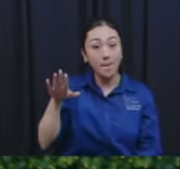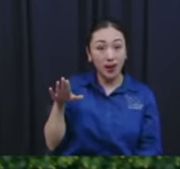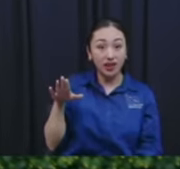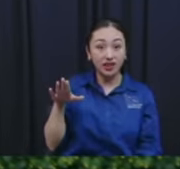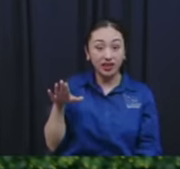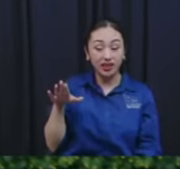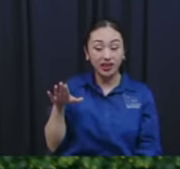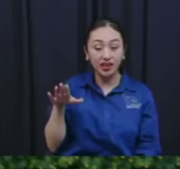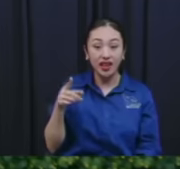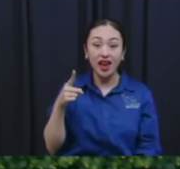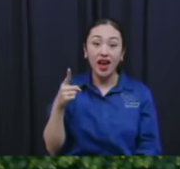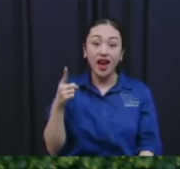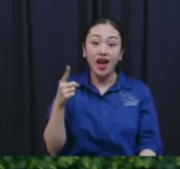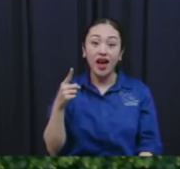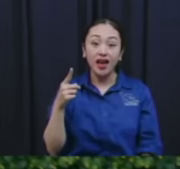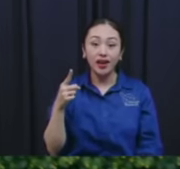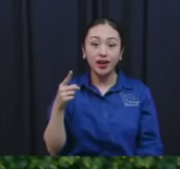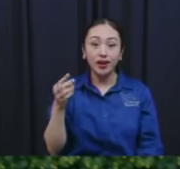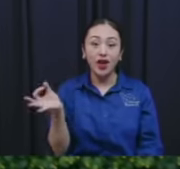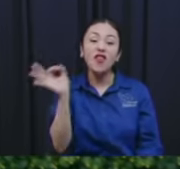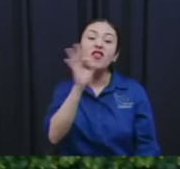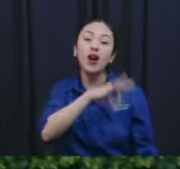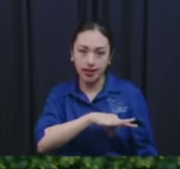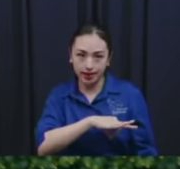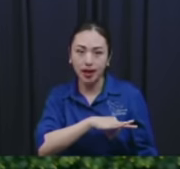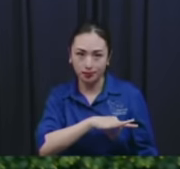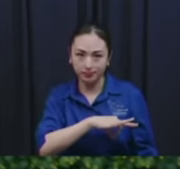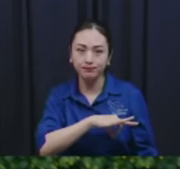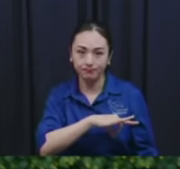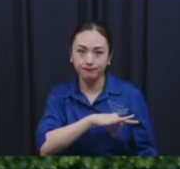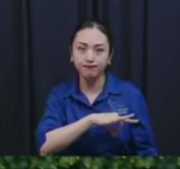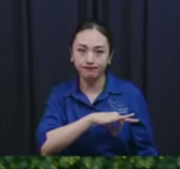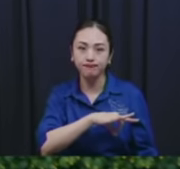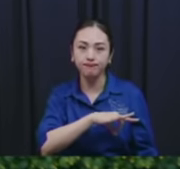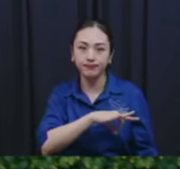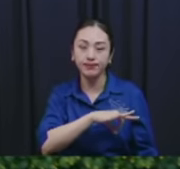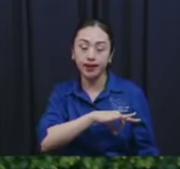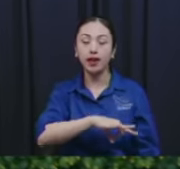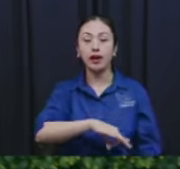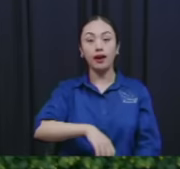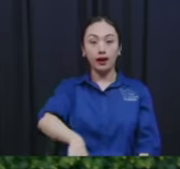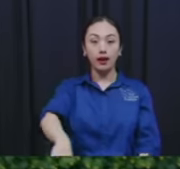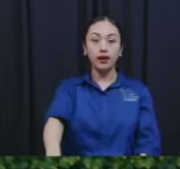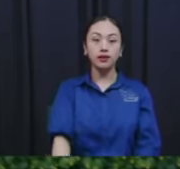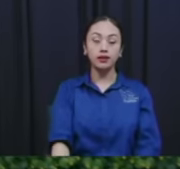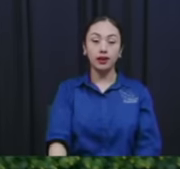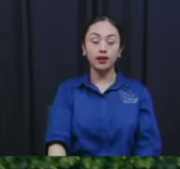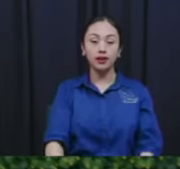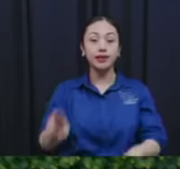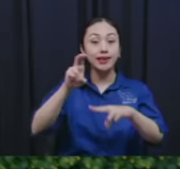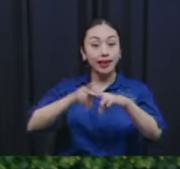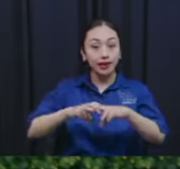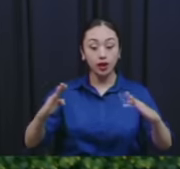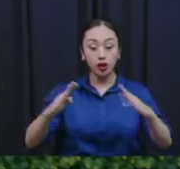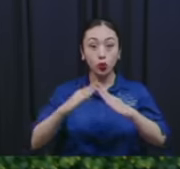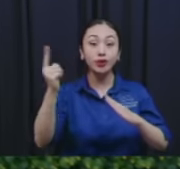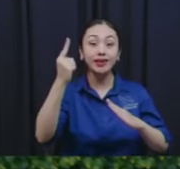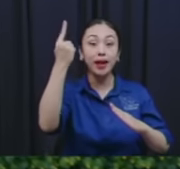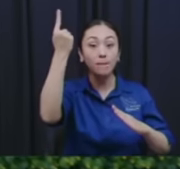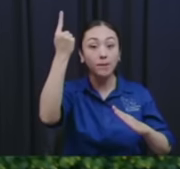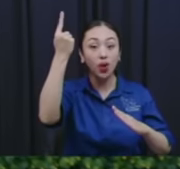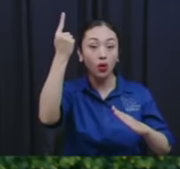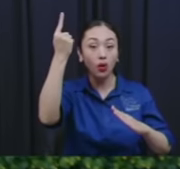para poder establecerse ahí un templo y sentarse en ese templo dice primera de Tesalonicenses como que fuera